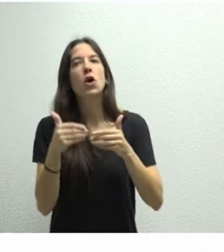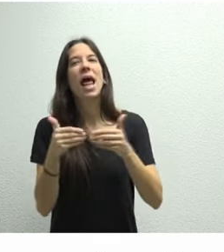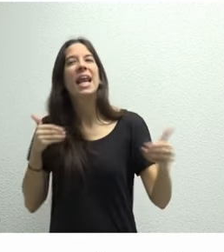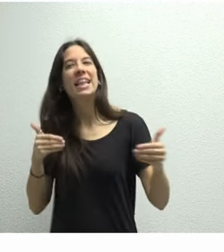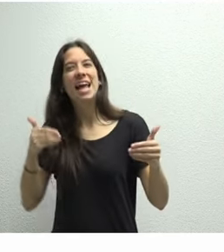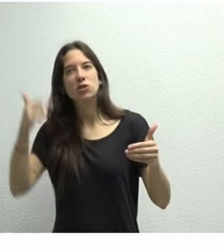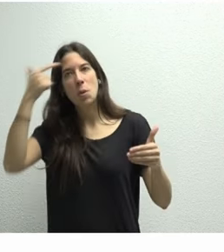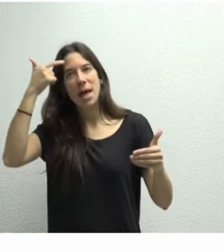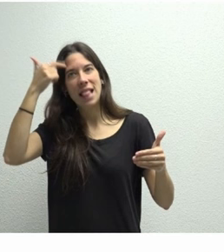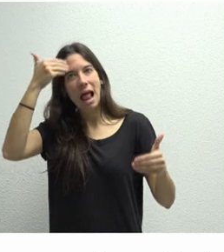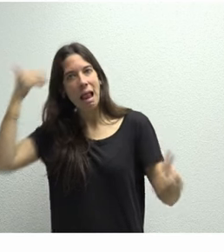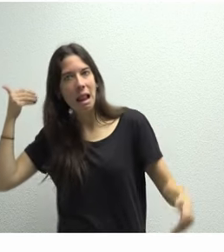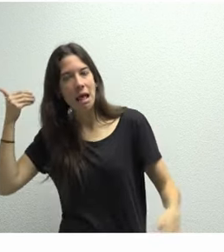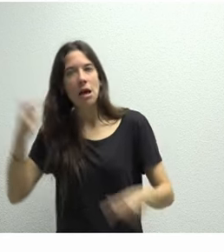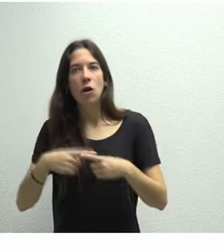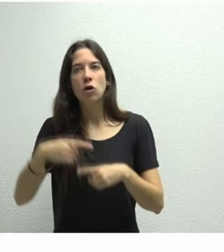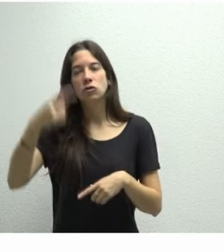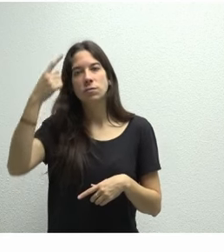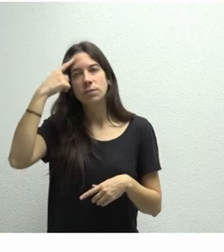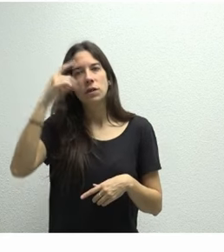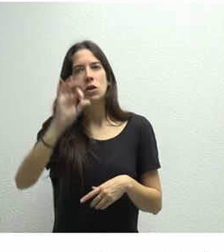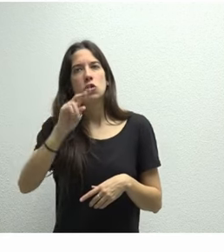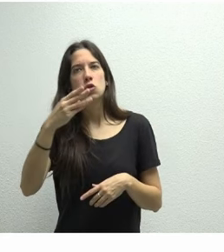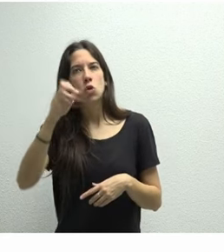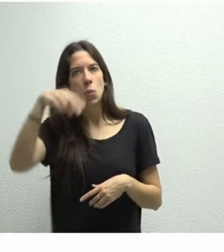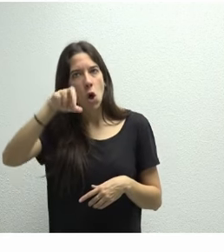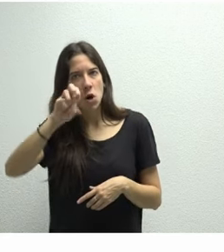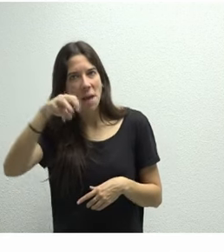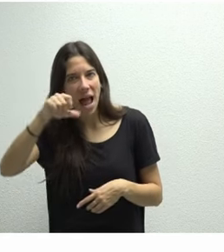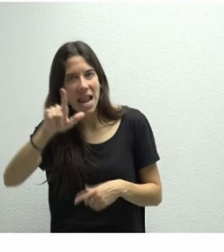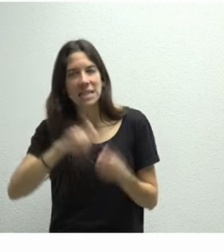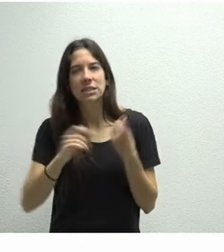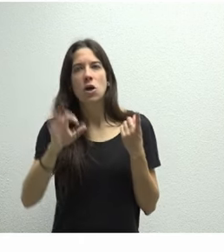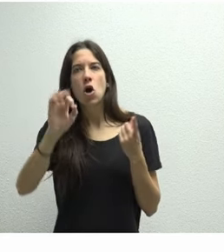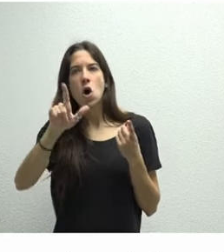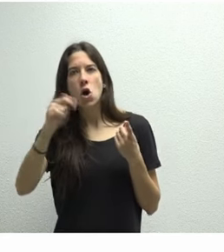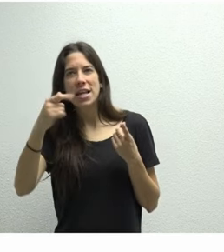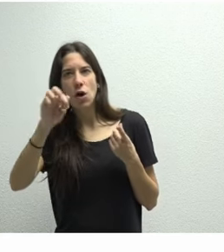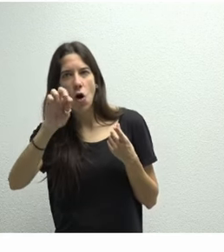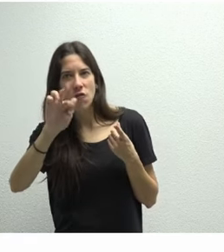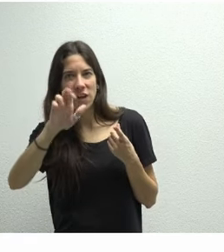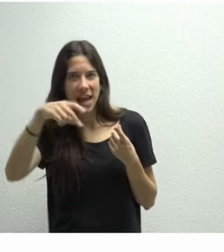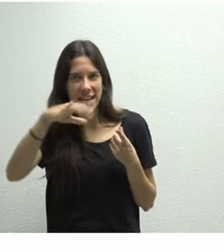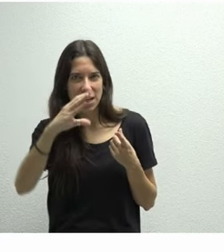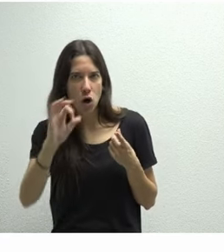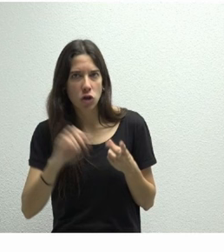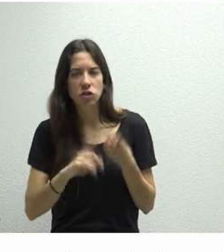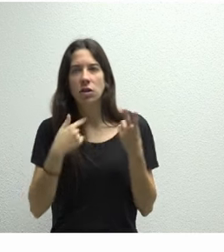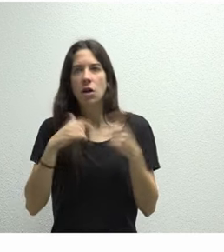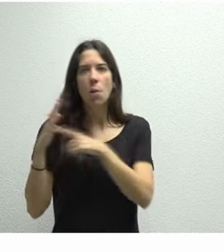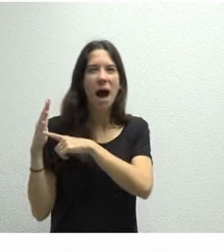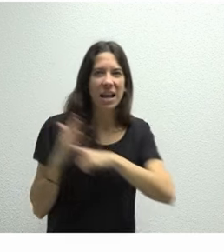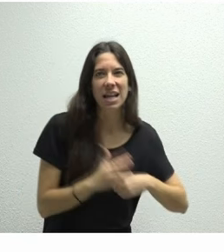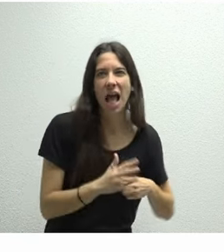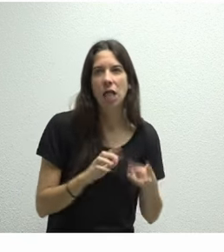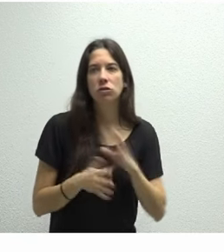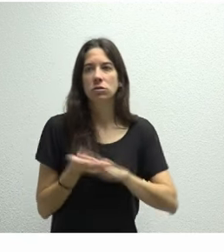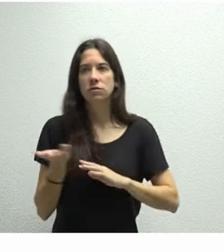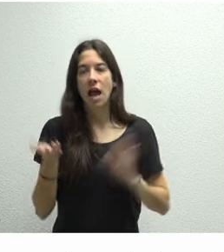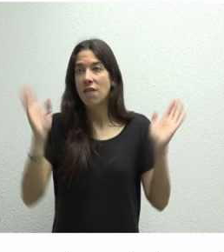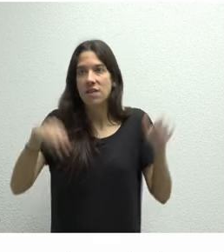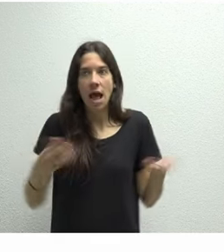subnormales los oligofrénicos los marginados los están visibles o no tienen